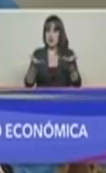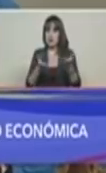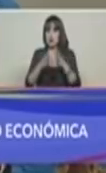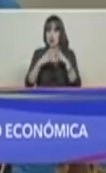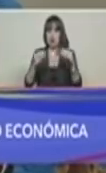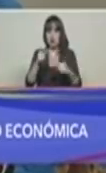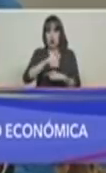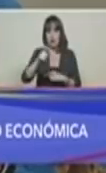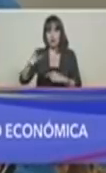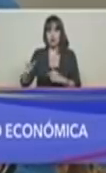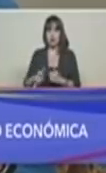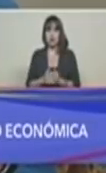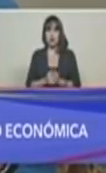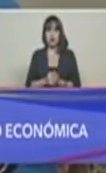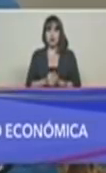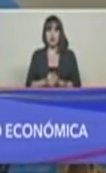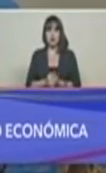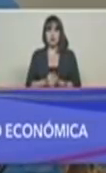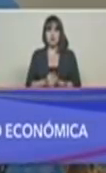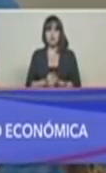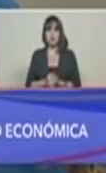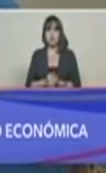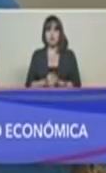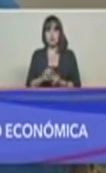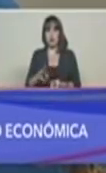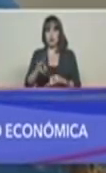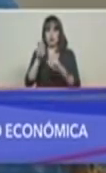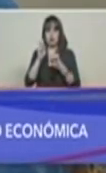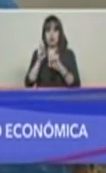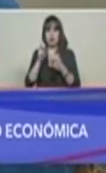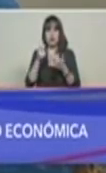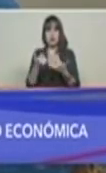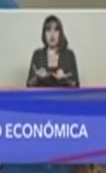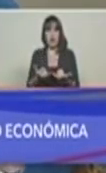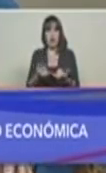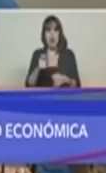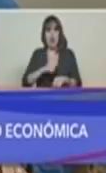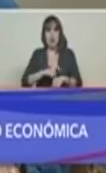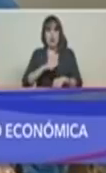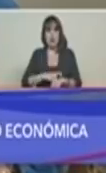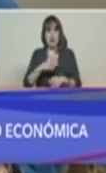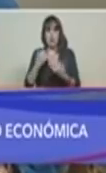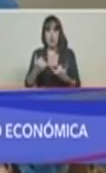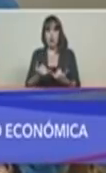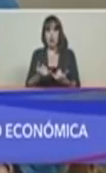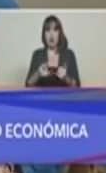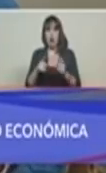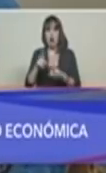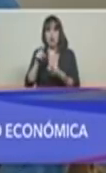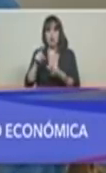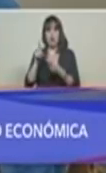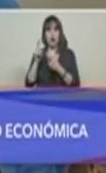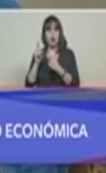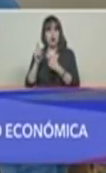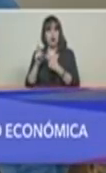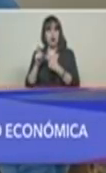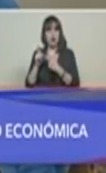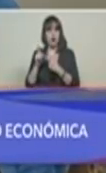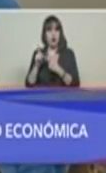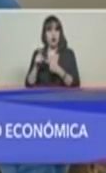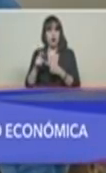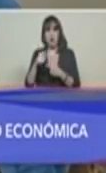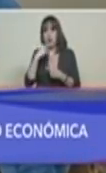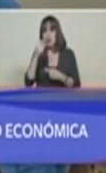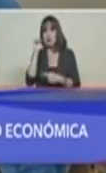de todos. Hemos ido al cobro en tiempo real de los impuestos. Le quiero agradecer a la Asamblea